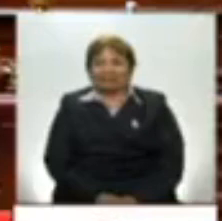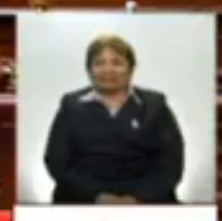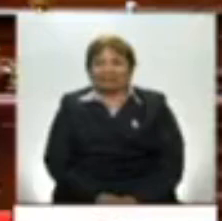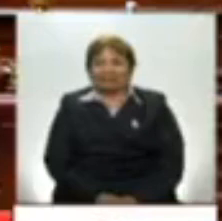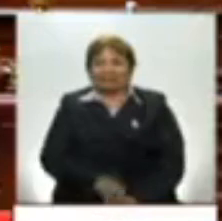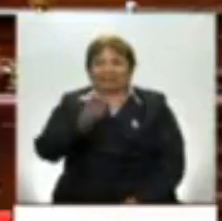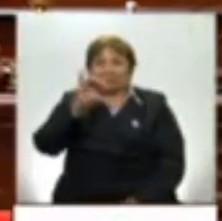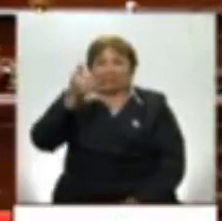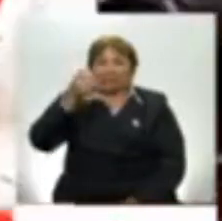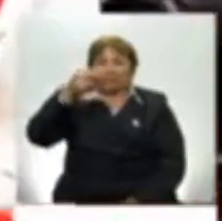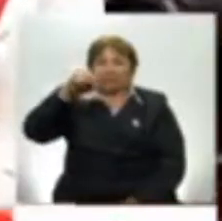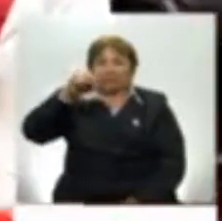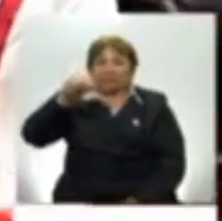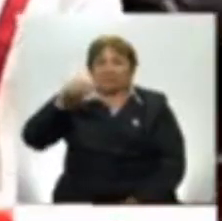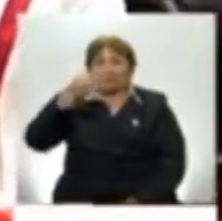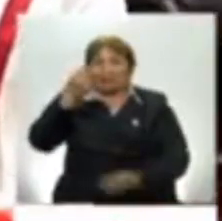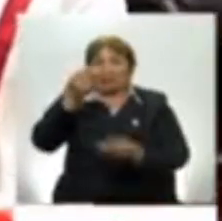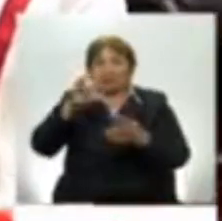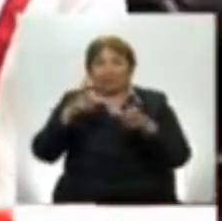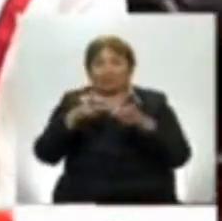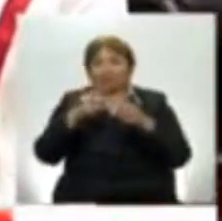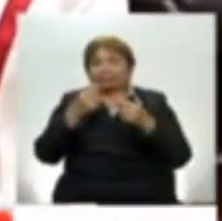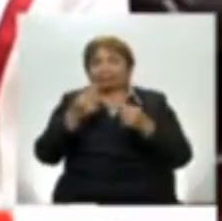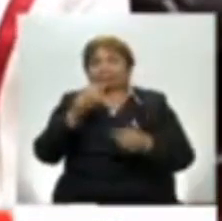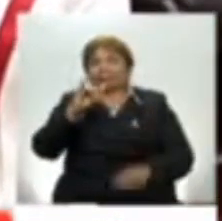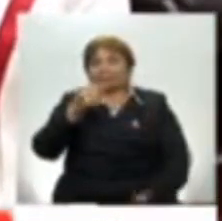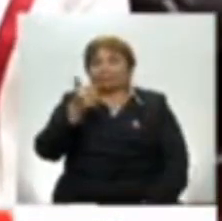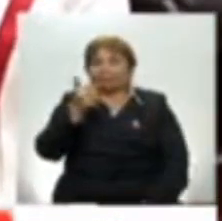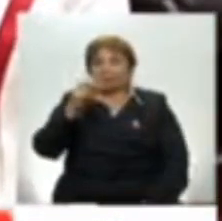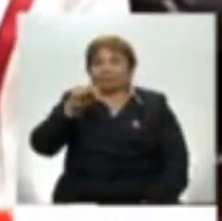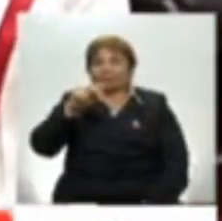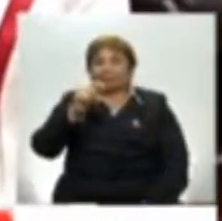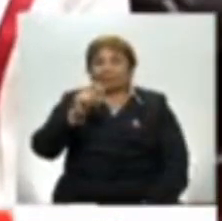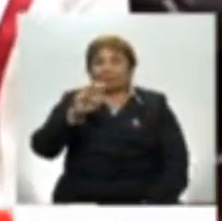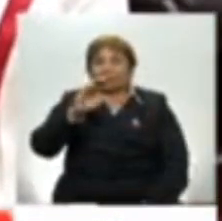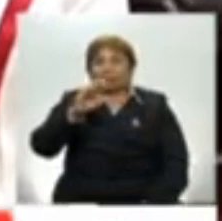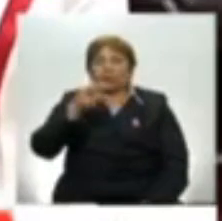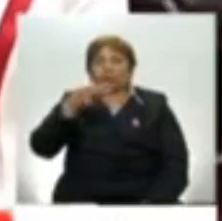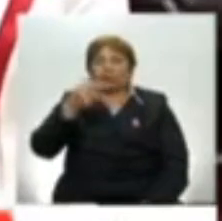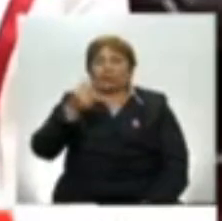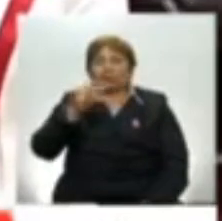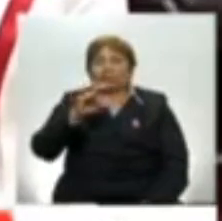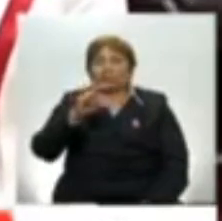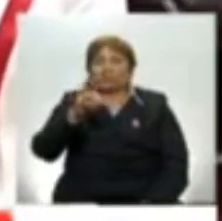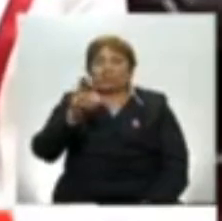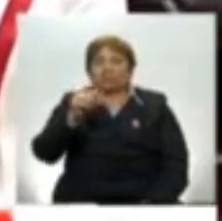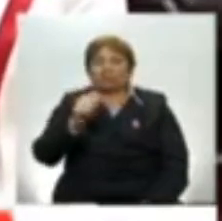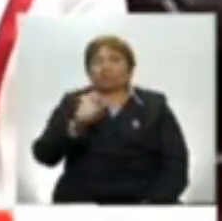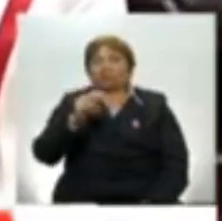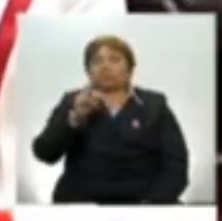Jurado Nacional de Elecciones, credencial otorgada a Yanet Milagro Rivas Chacara, DNI